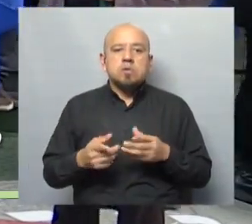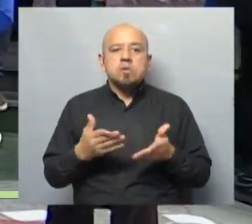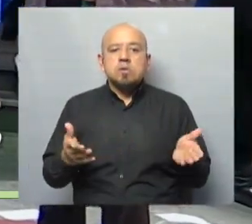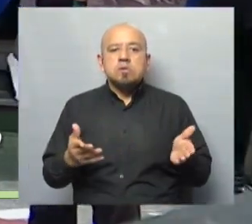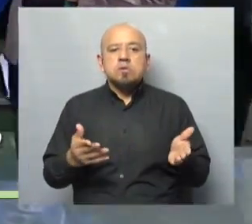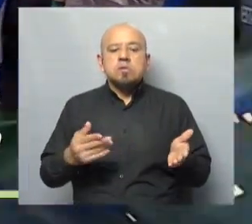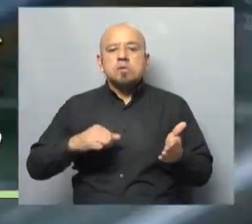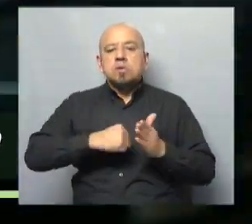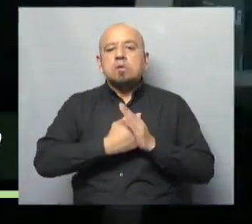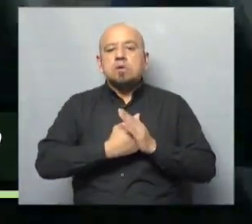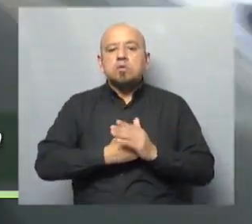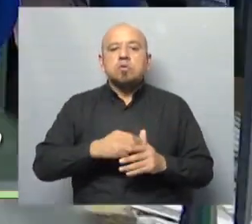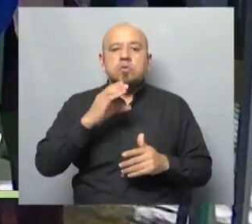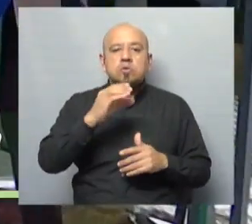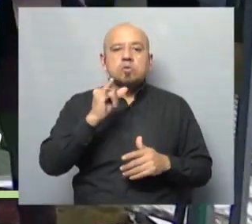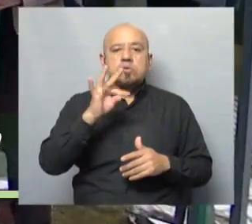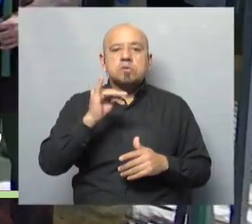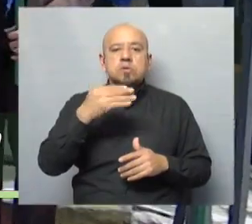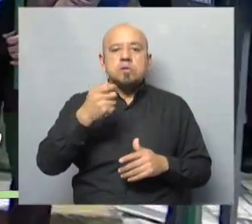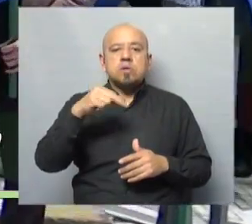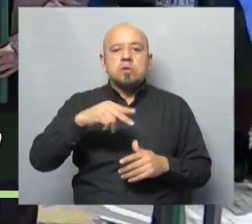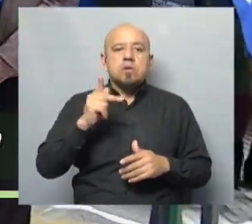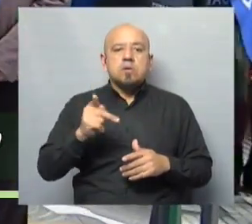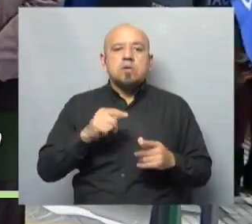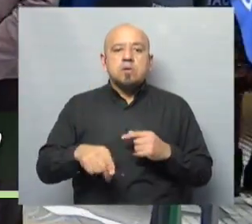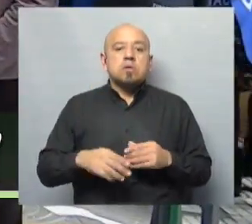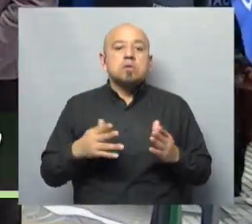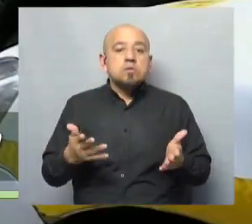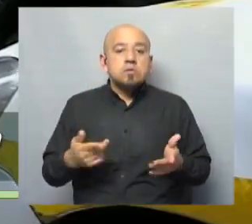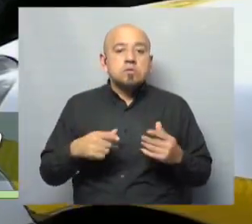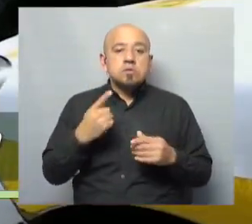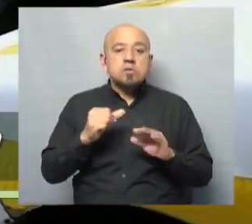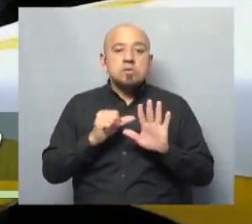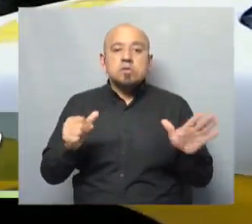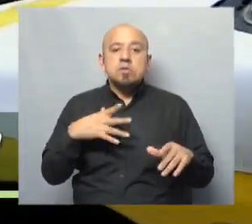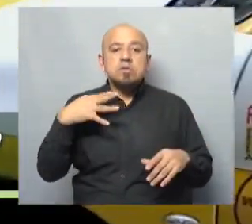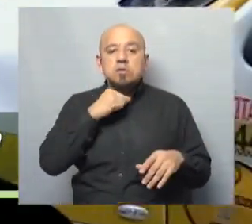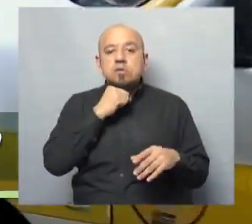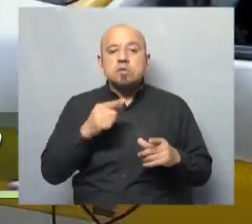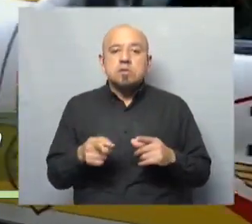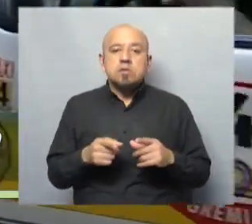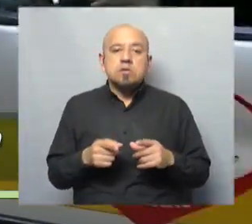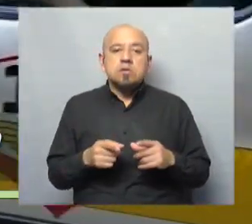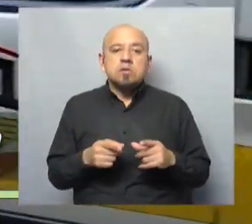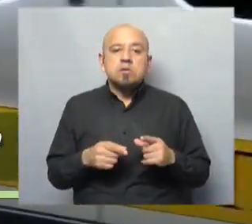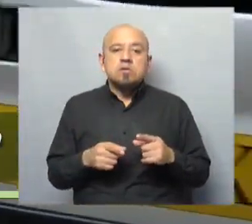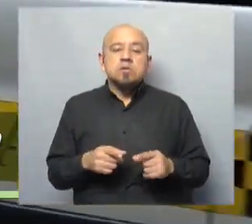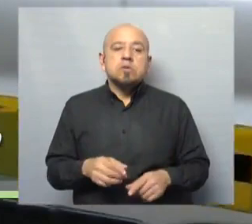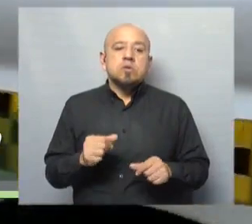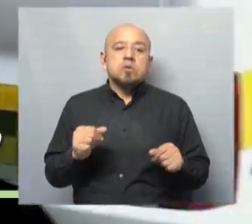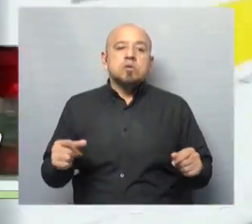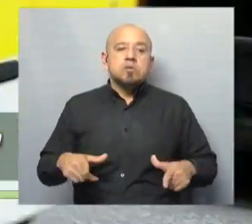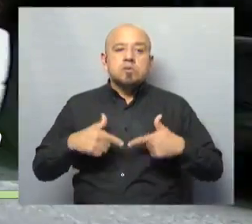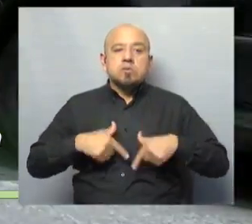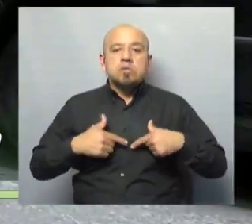banco citibank se ha plantado en una baldosa y no se ha movido desde el 16 de agosto y la upl a lo que logró el ministerio de